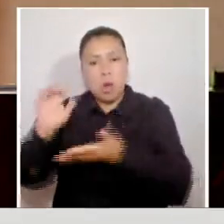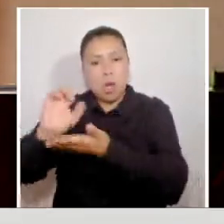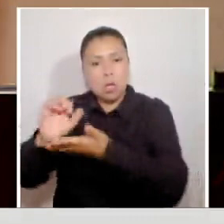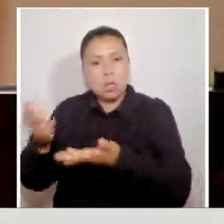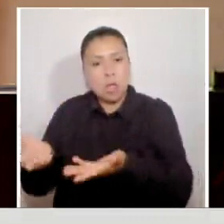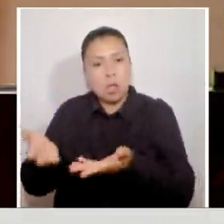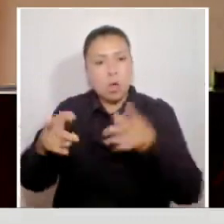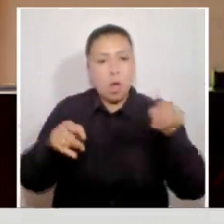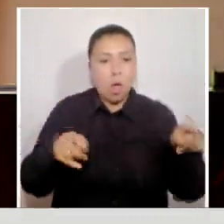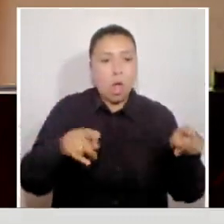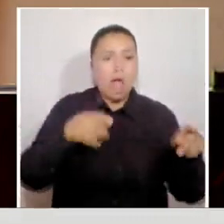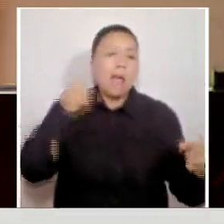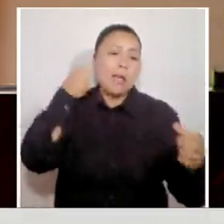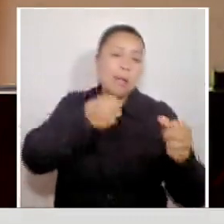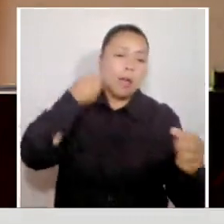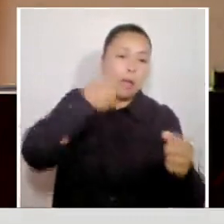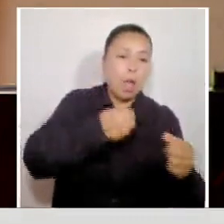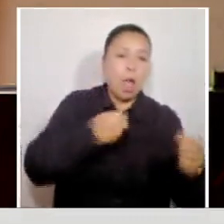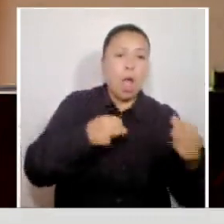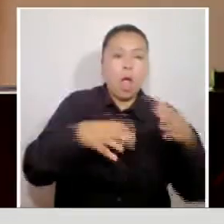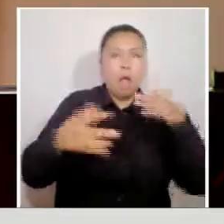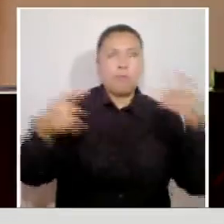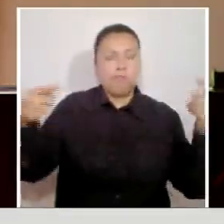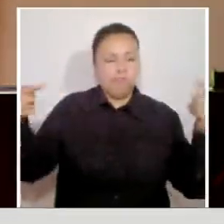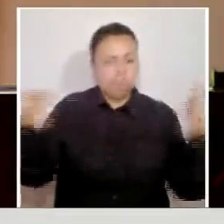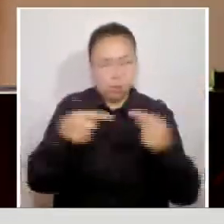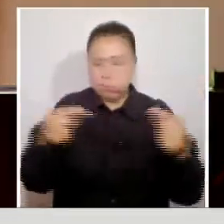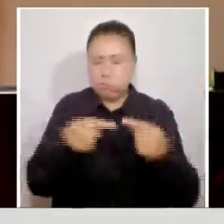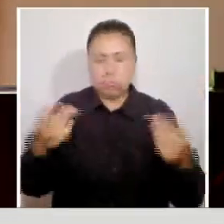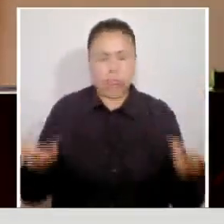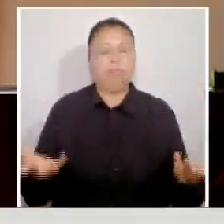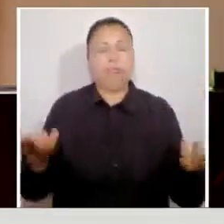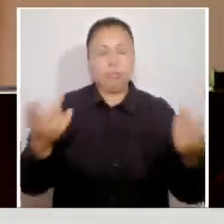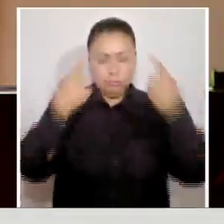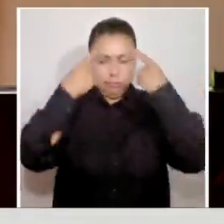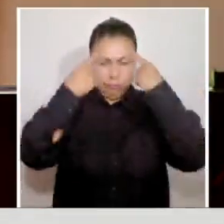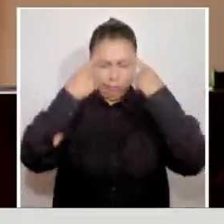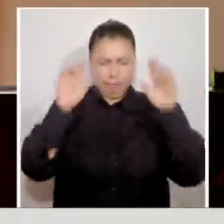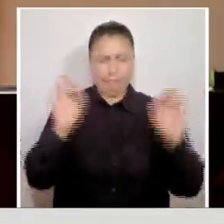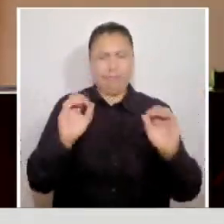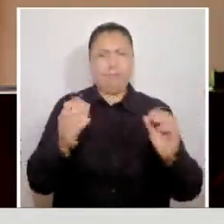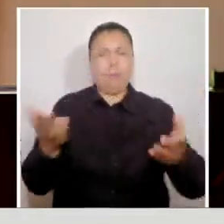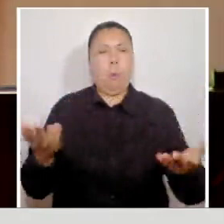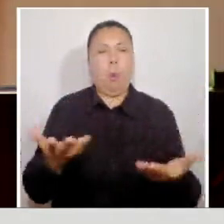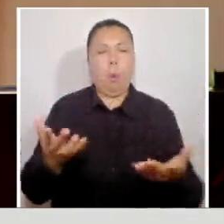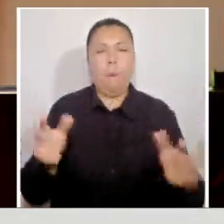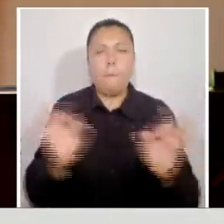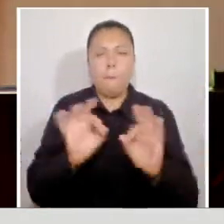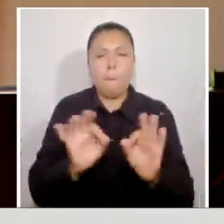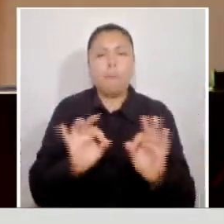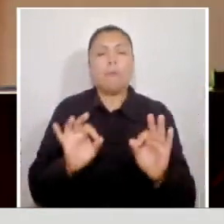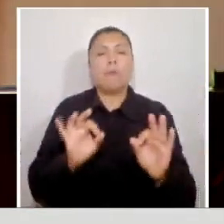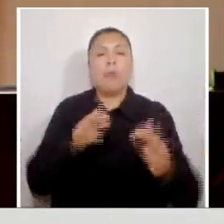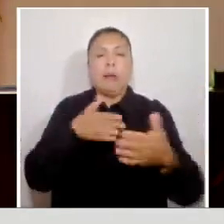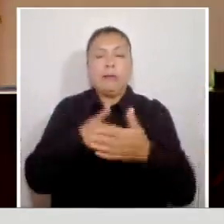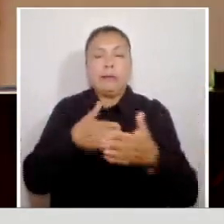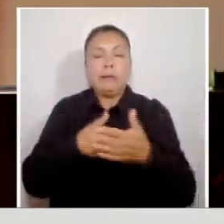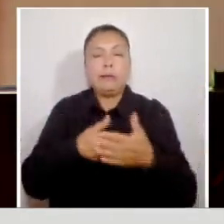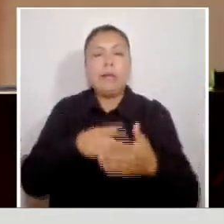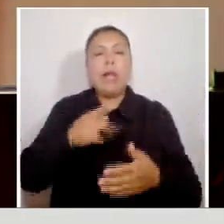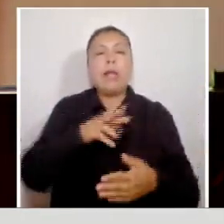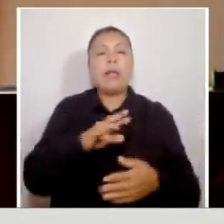que el kickboxing dijo el moit es una contradicción que solo se explica que la restricción al kickboxing vino el año